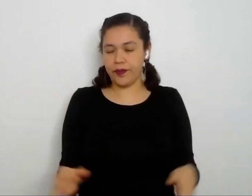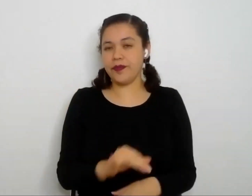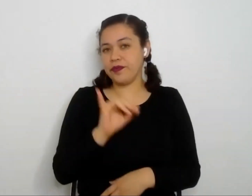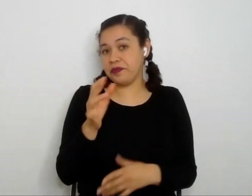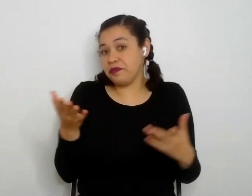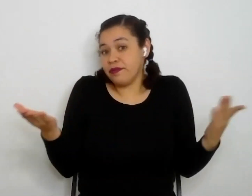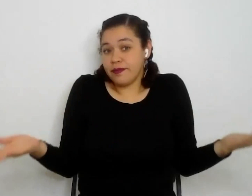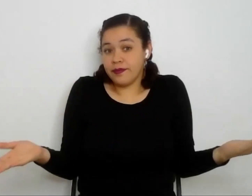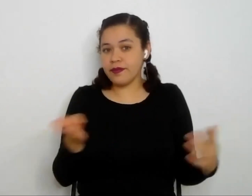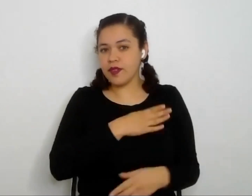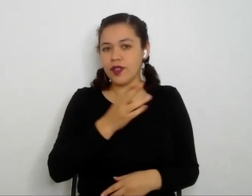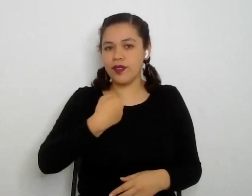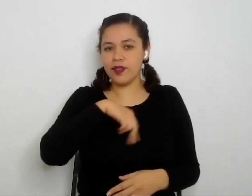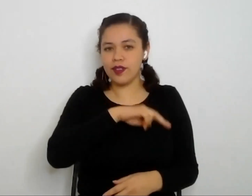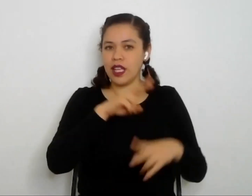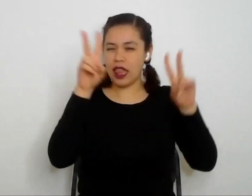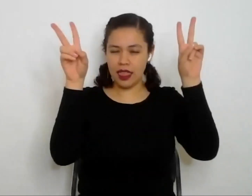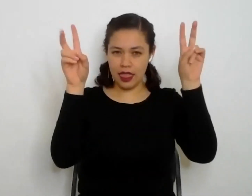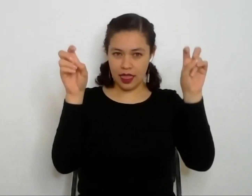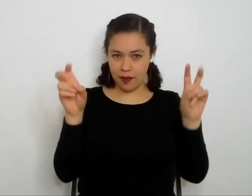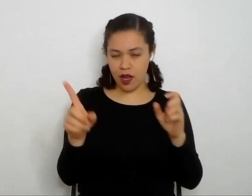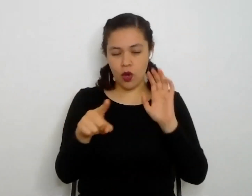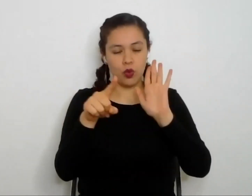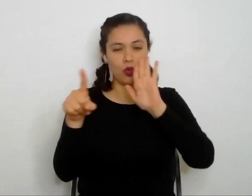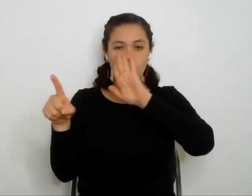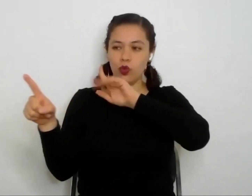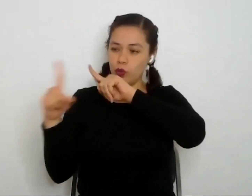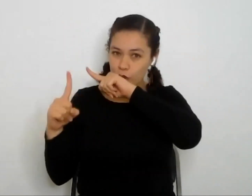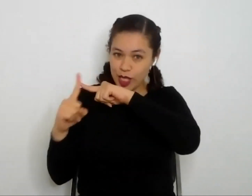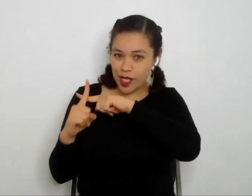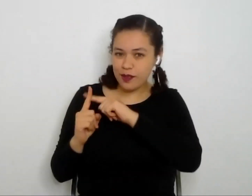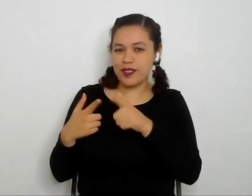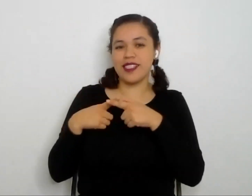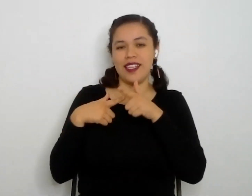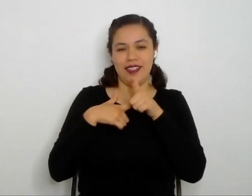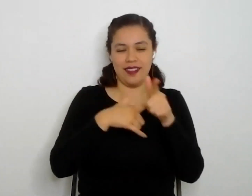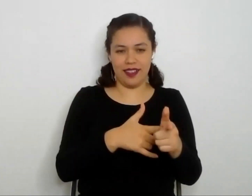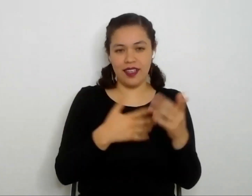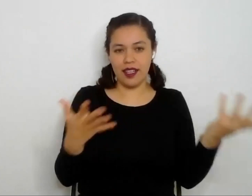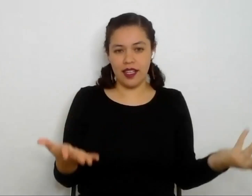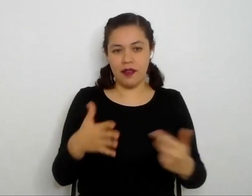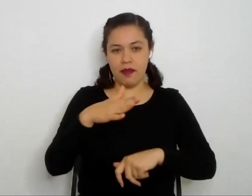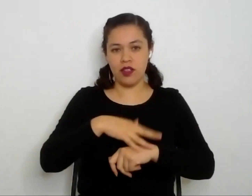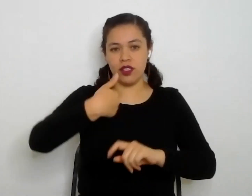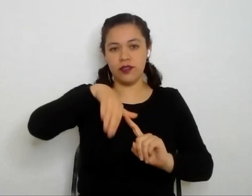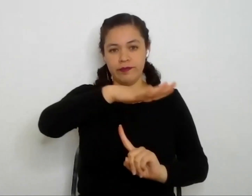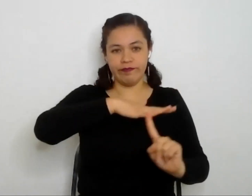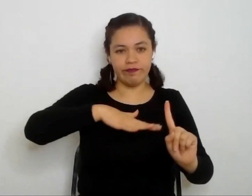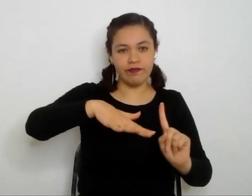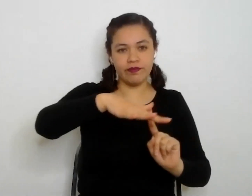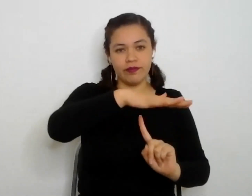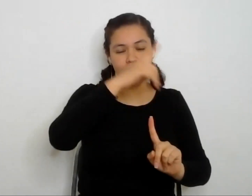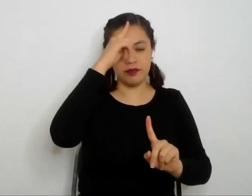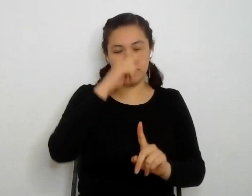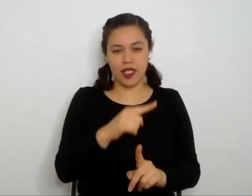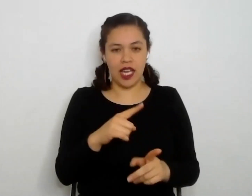pues que debemos de seguir en el tema positivo y consolidando nuestra situación de